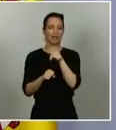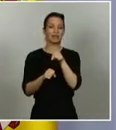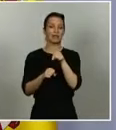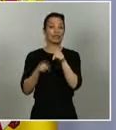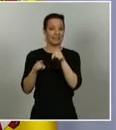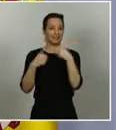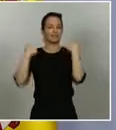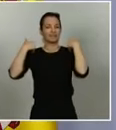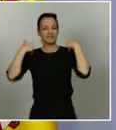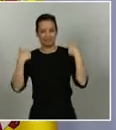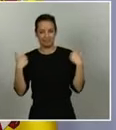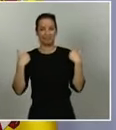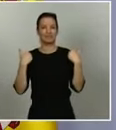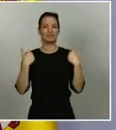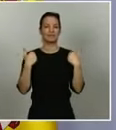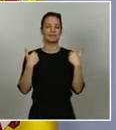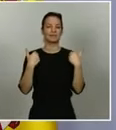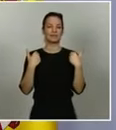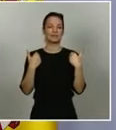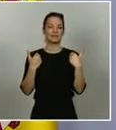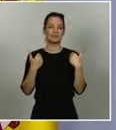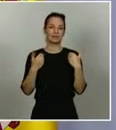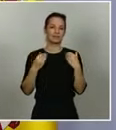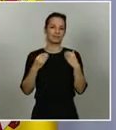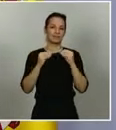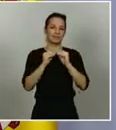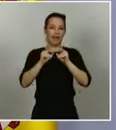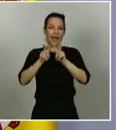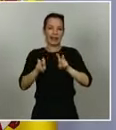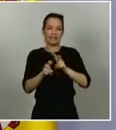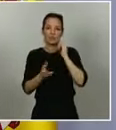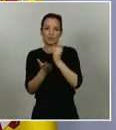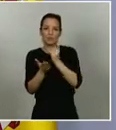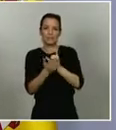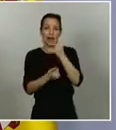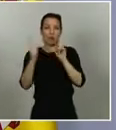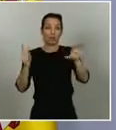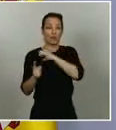de realizar el análisis de muestras de varias comunidades autónomas,